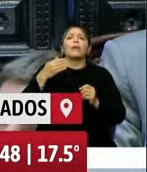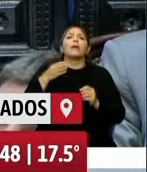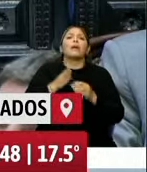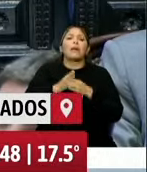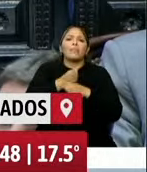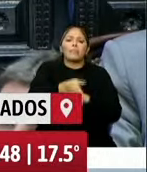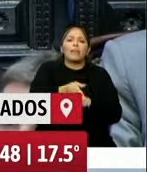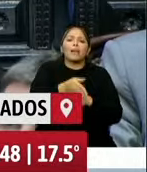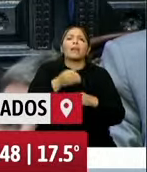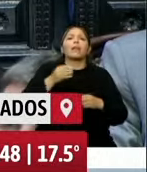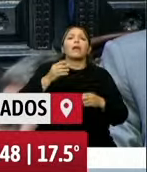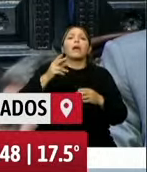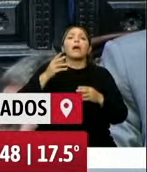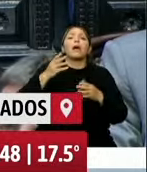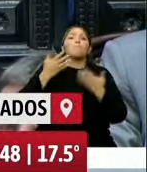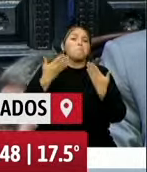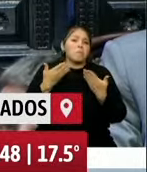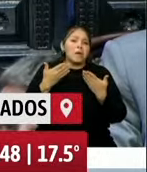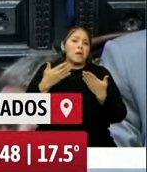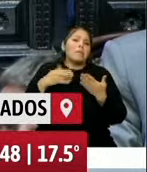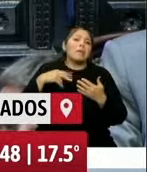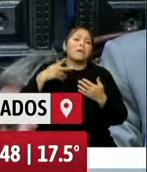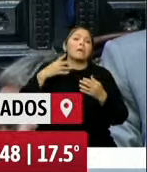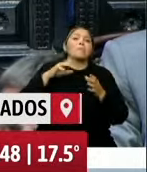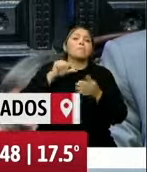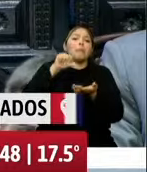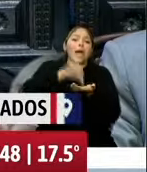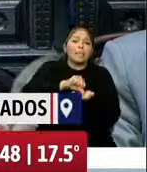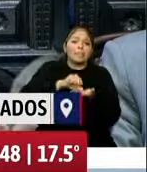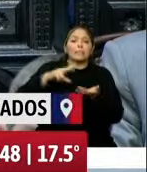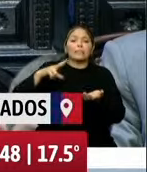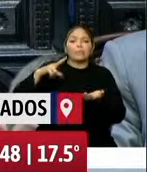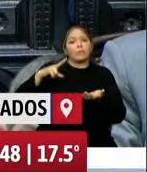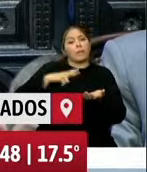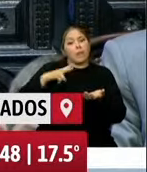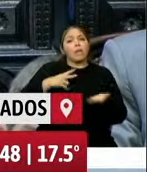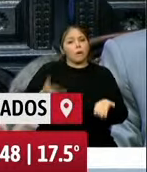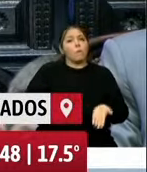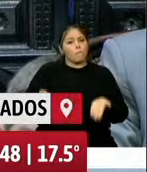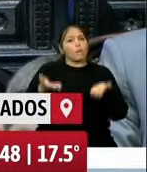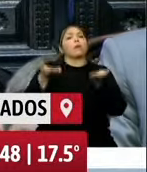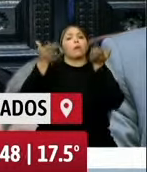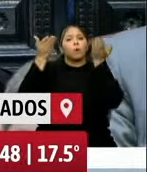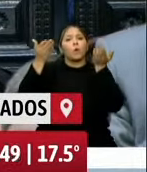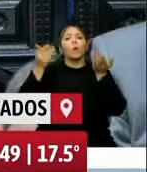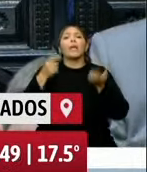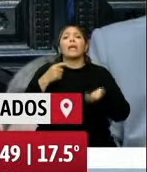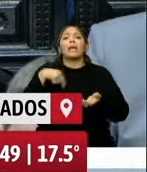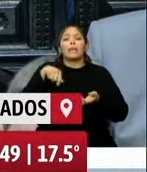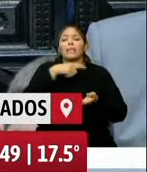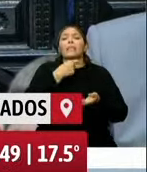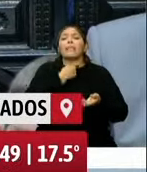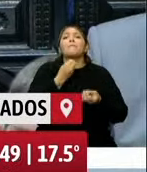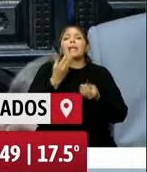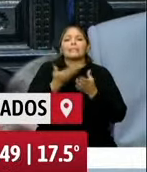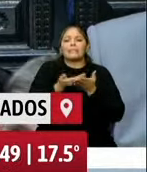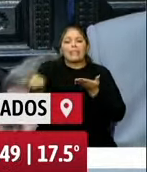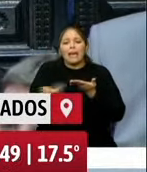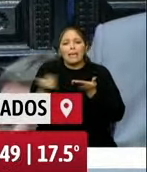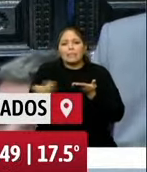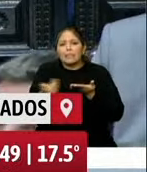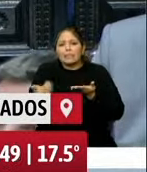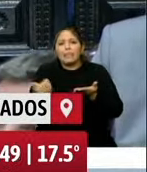informante así como santurio había sido el miembro informante de la otra parte del proyecto de la ley bases no entonces son los dos primeros